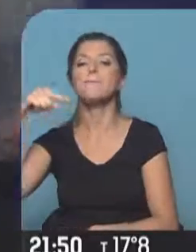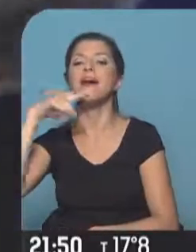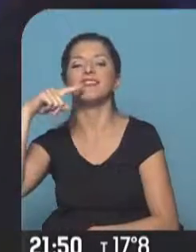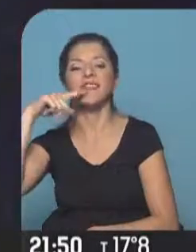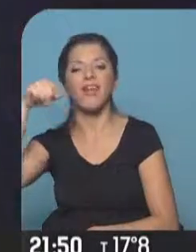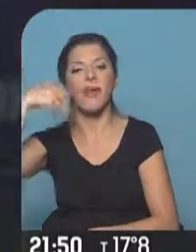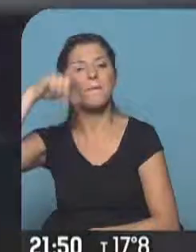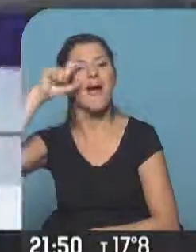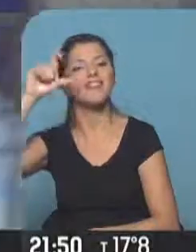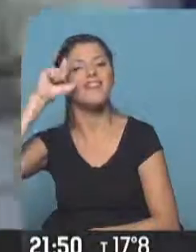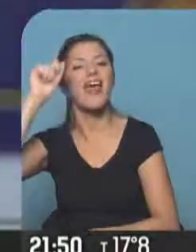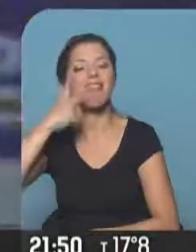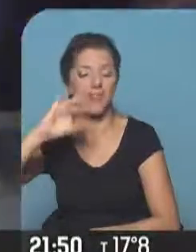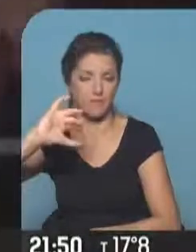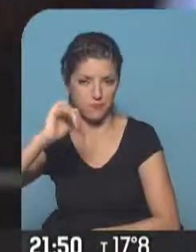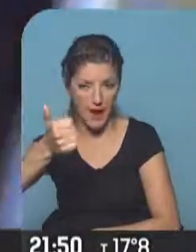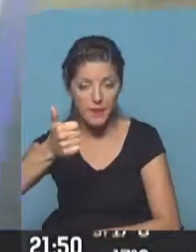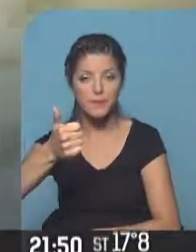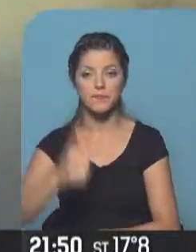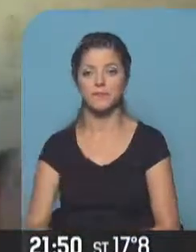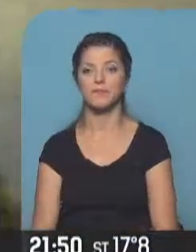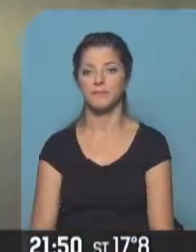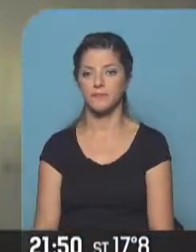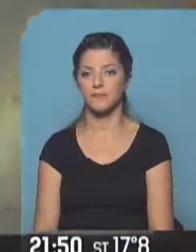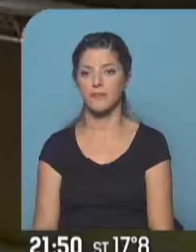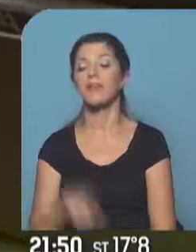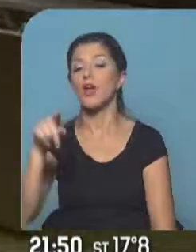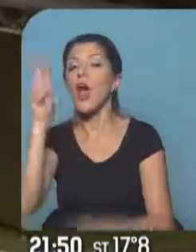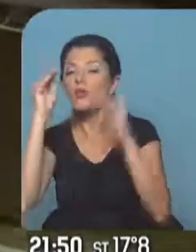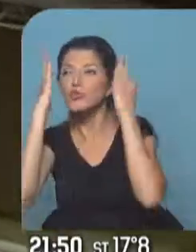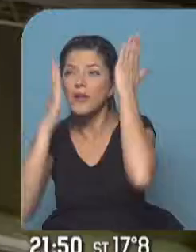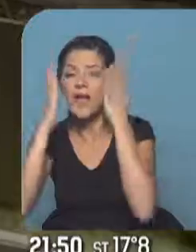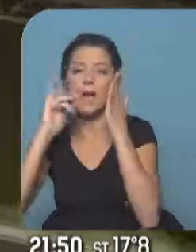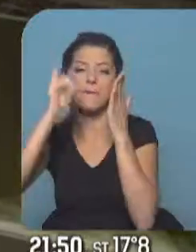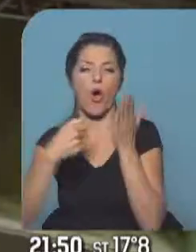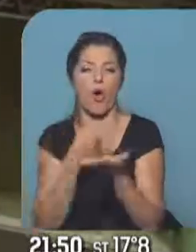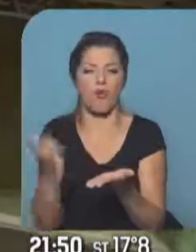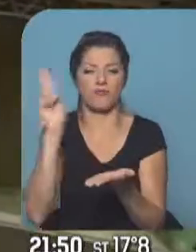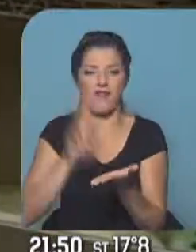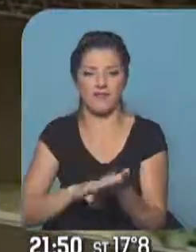en la punta del campeonato y sueña con ser una vez más el mejor de todos.